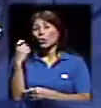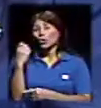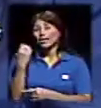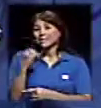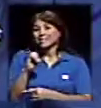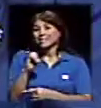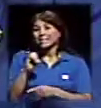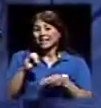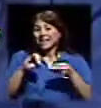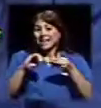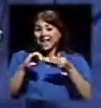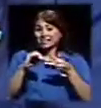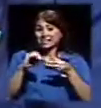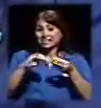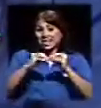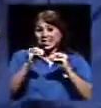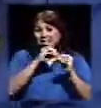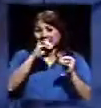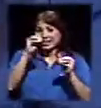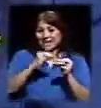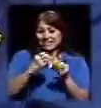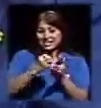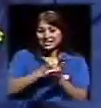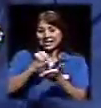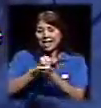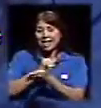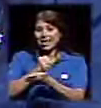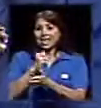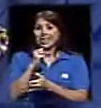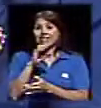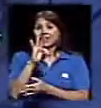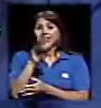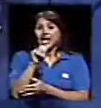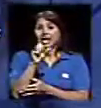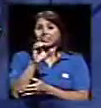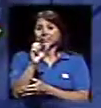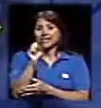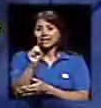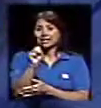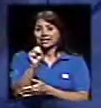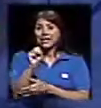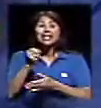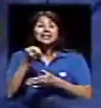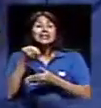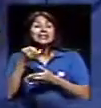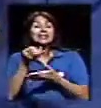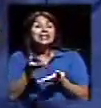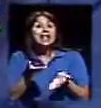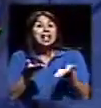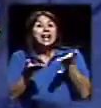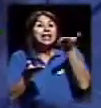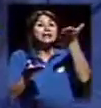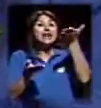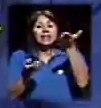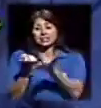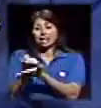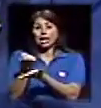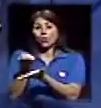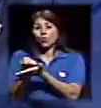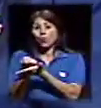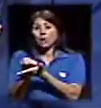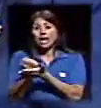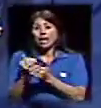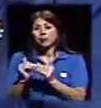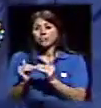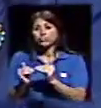elevan las tasas de interés y la economía crece a un ritmo menor, estaríamos en serios aprietos. De